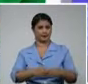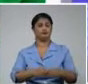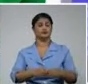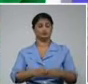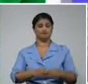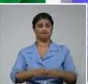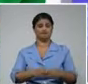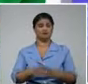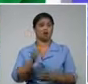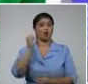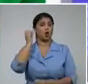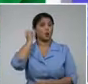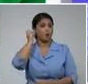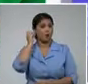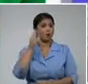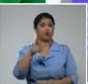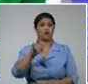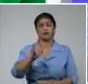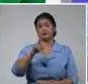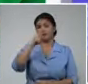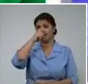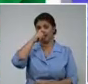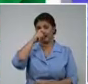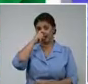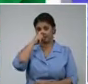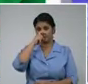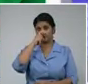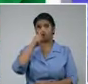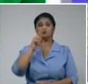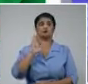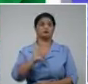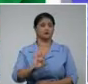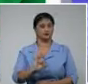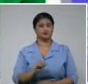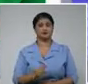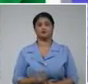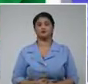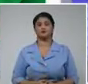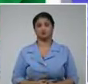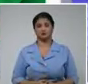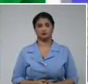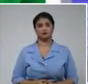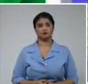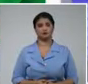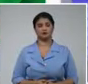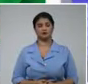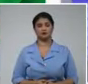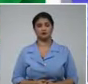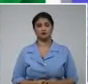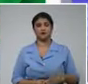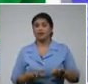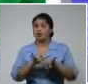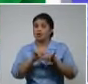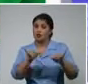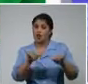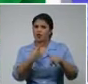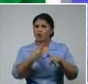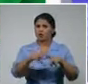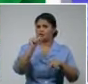que como elemento epidemiológico de valor es que vivía en una zona, en un área